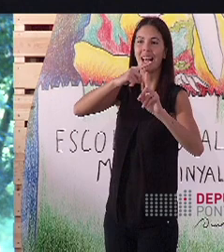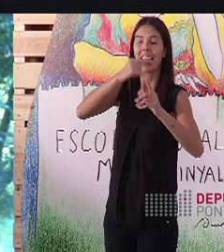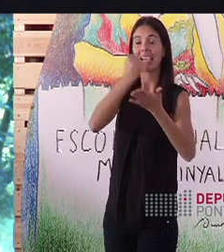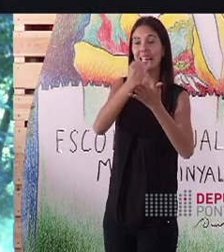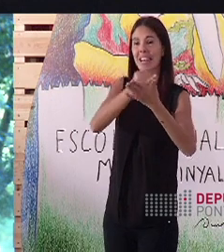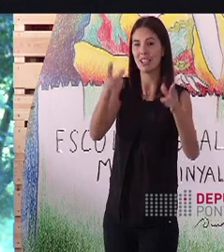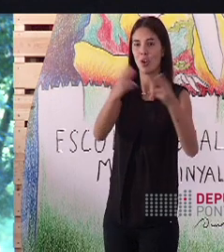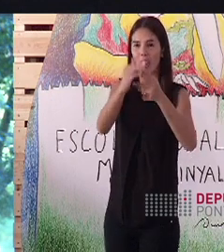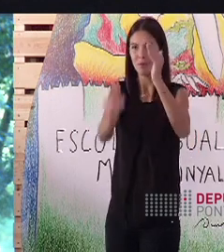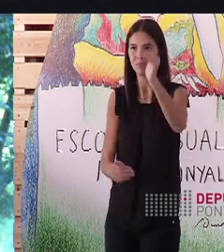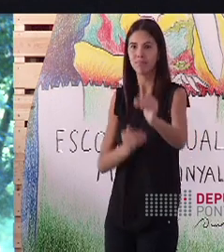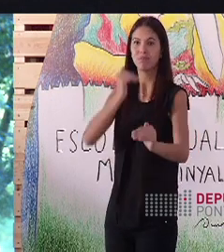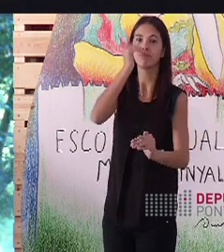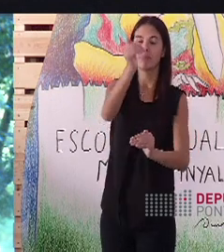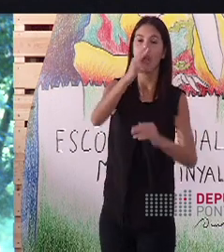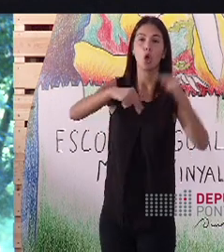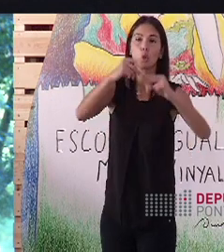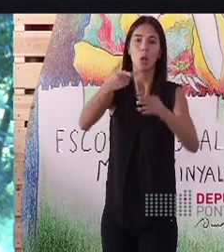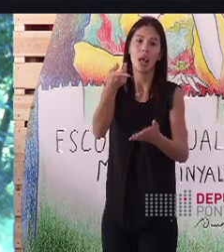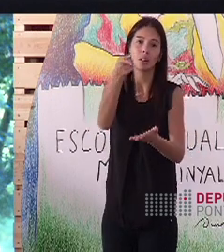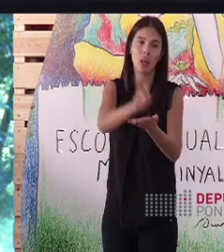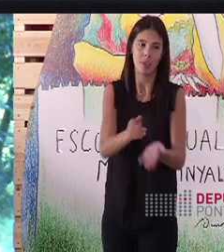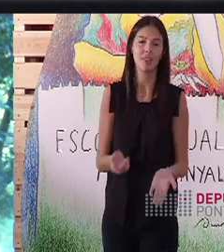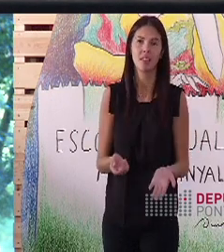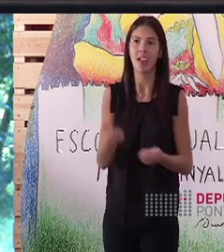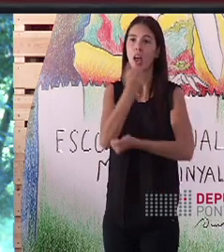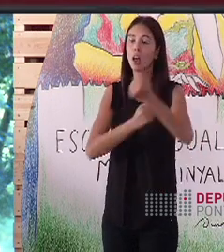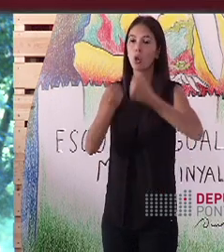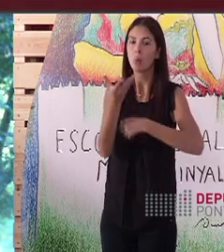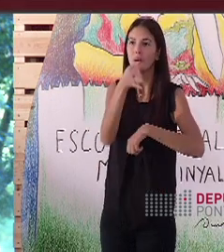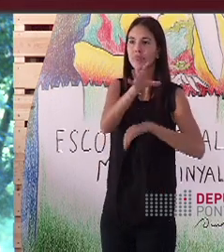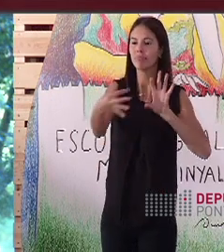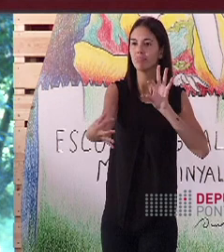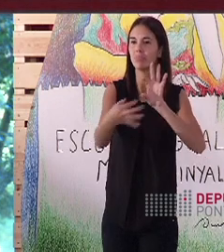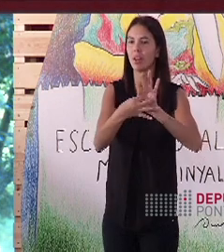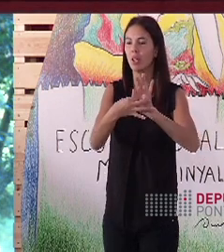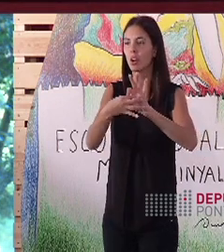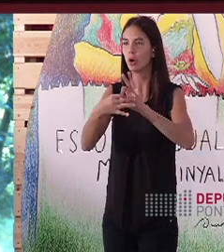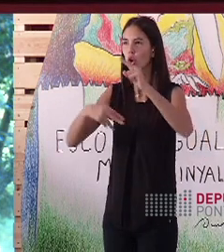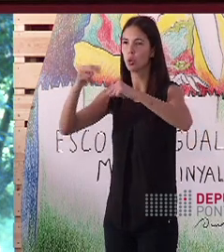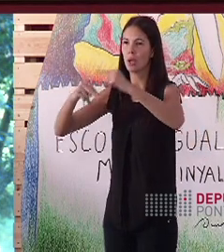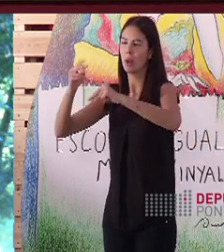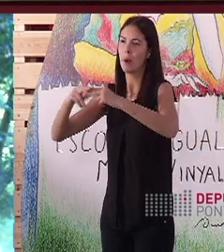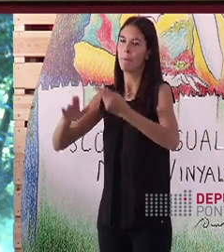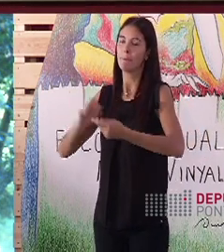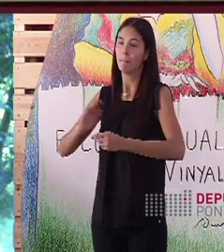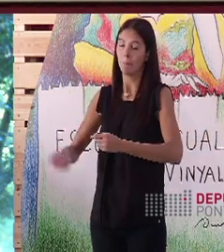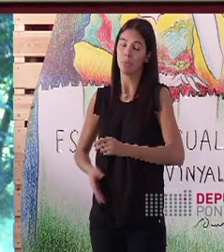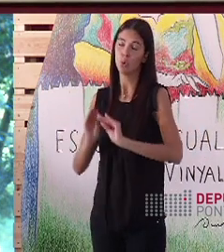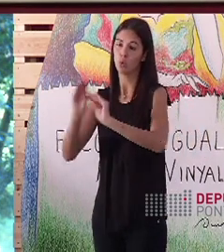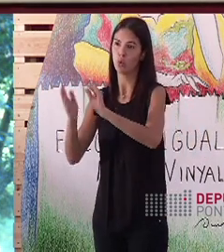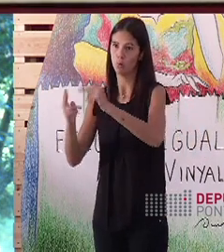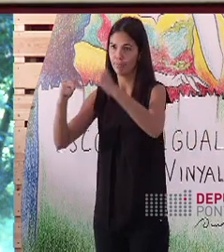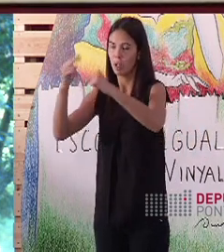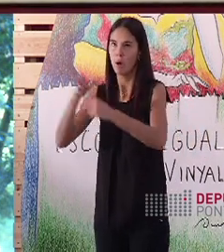segunda instancia, para reconstruir la economía del país, que está estrechamente relacionada con reconstruir su propio patrimonio. Por lo tanto,